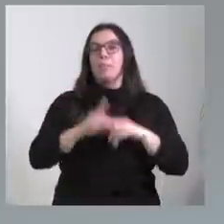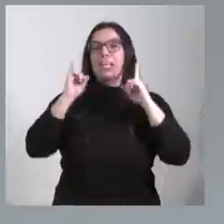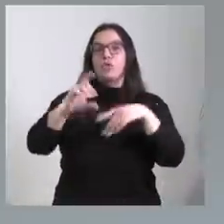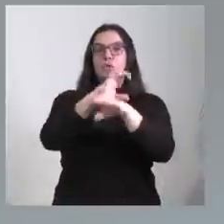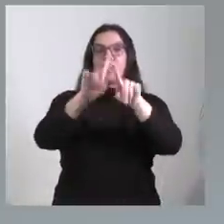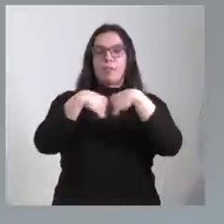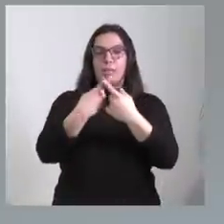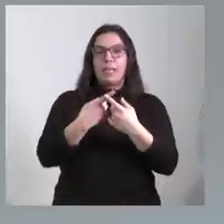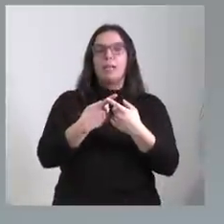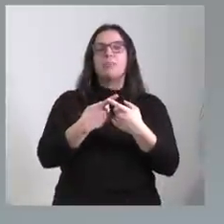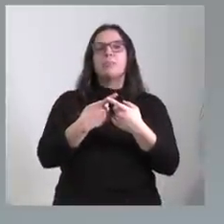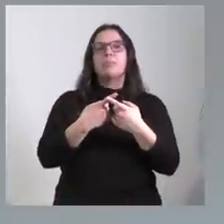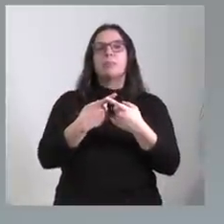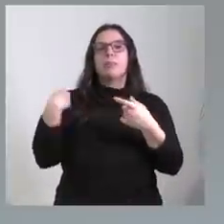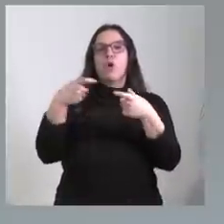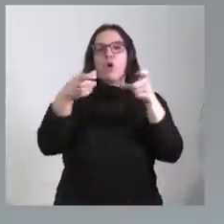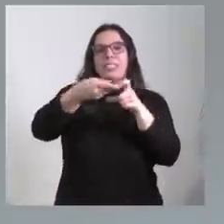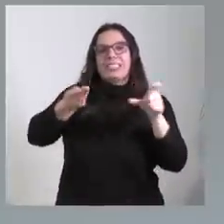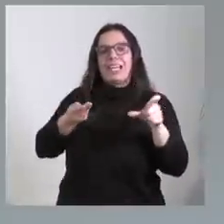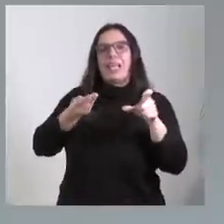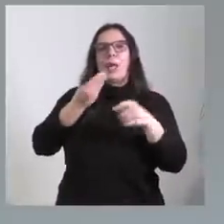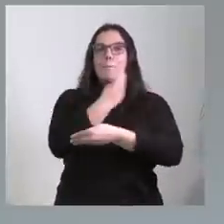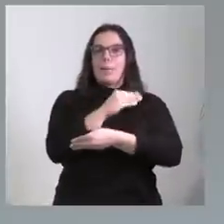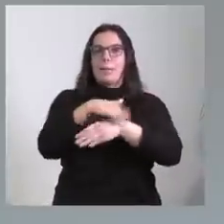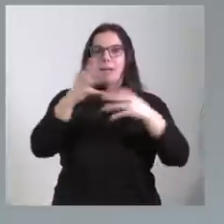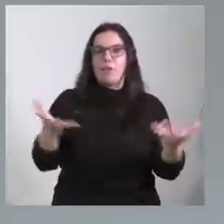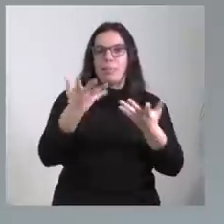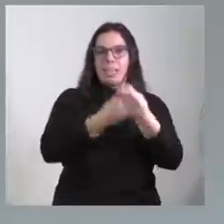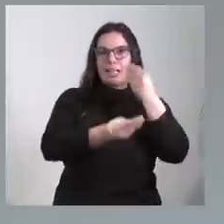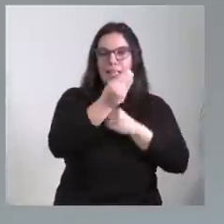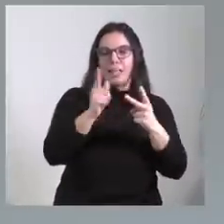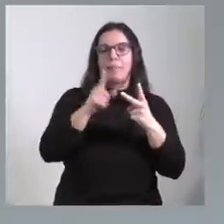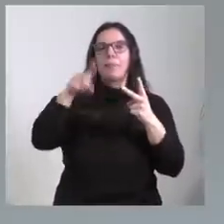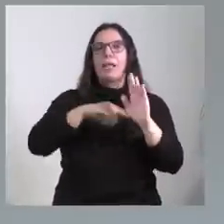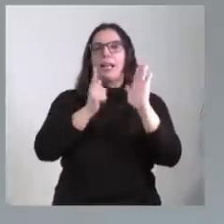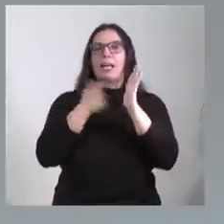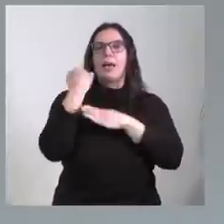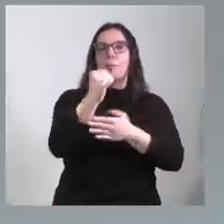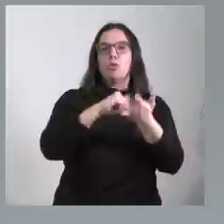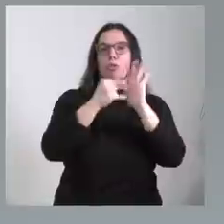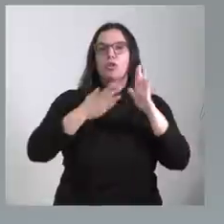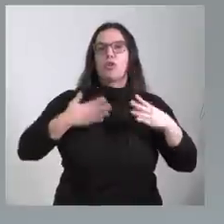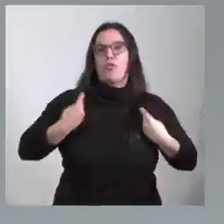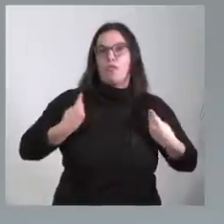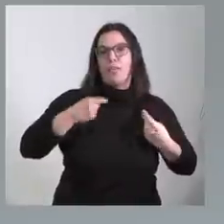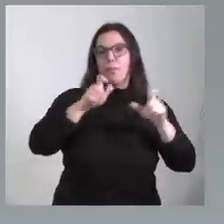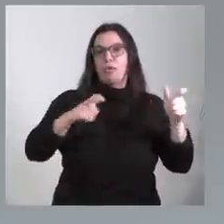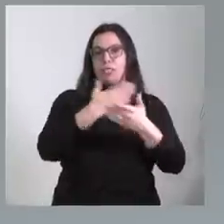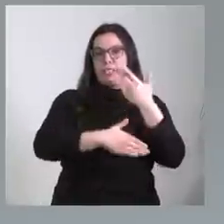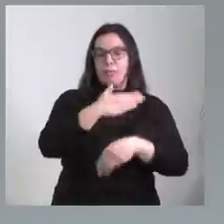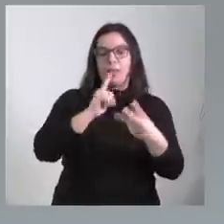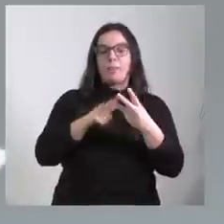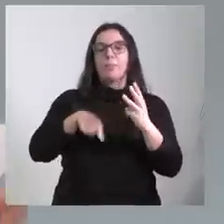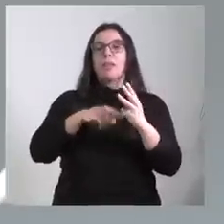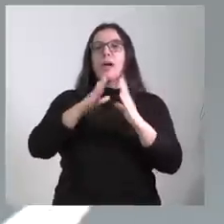la implantación del cheque bebé para fomento de latalidad la ley de apoyos al proyecto de vida de las personas con discapacidad la